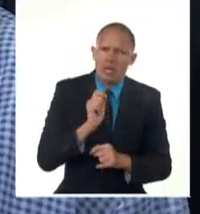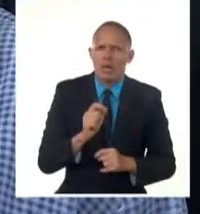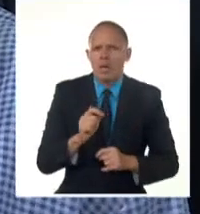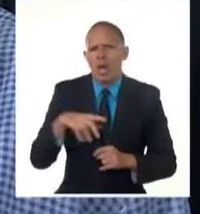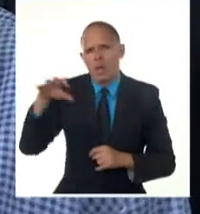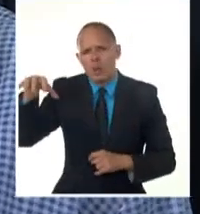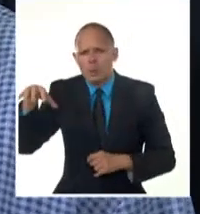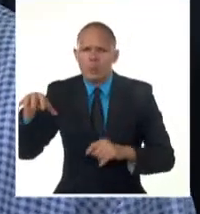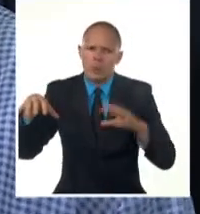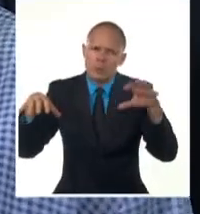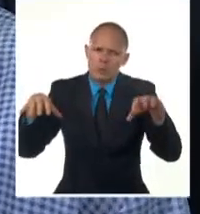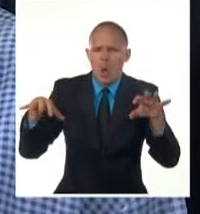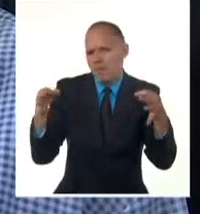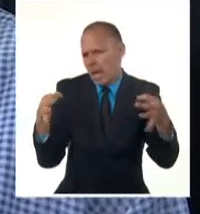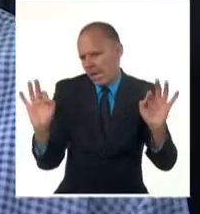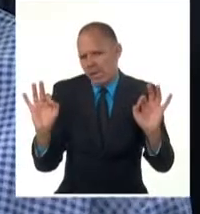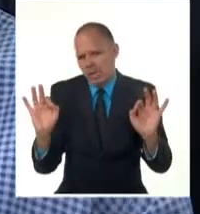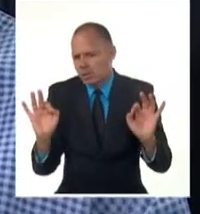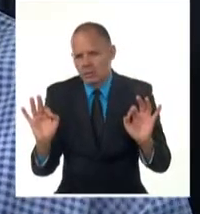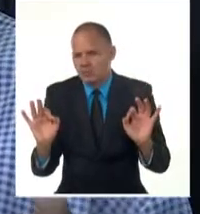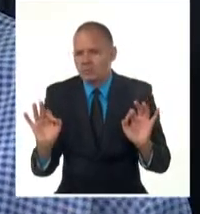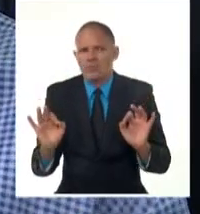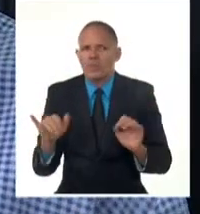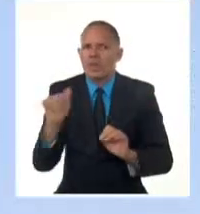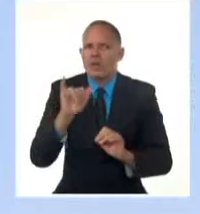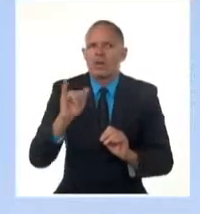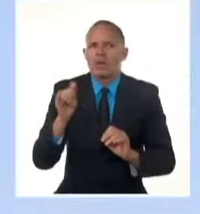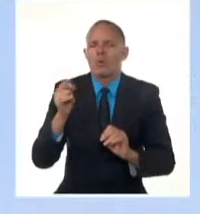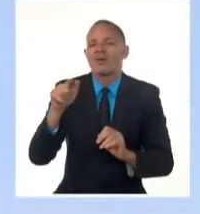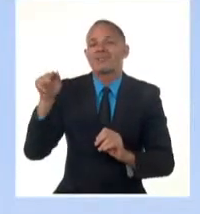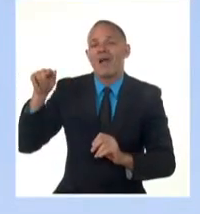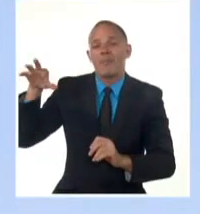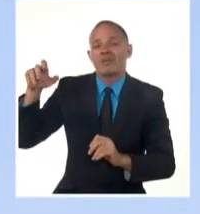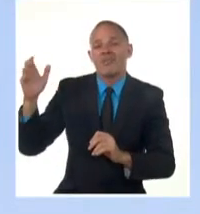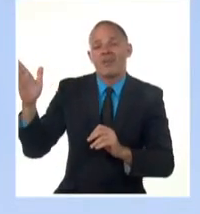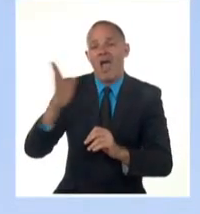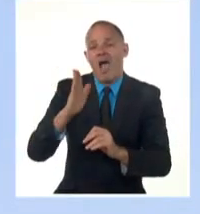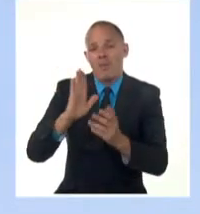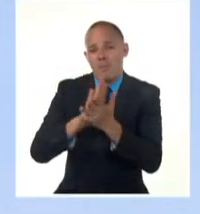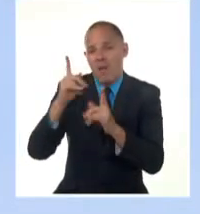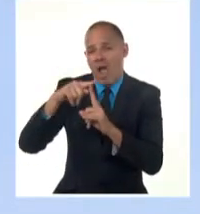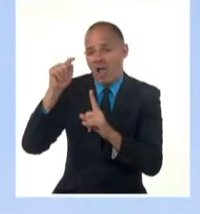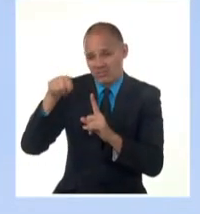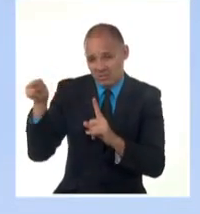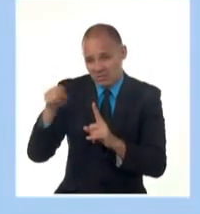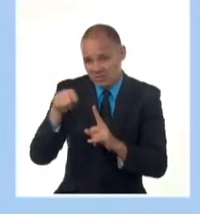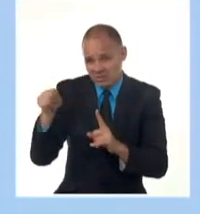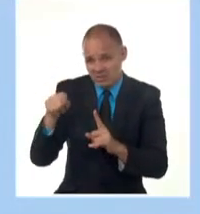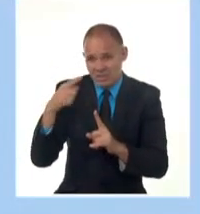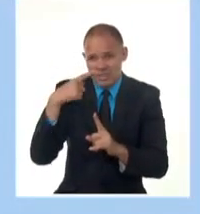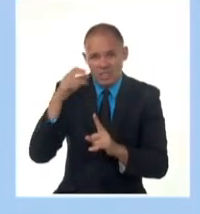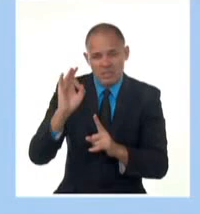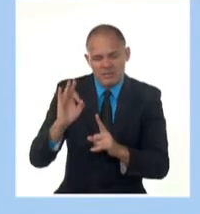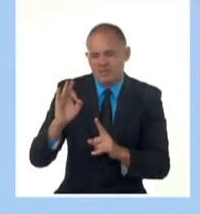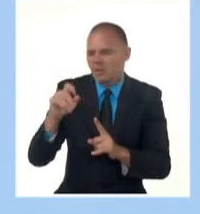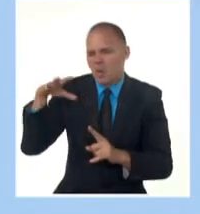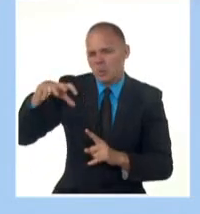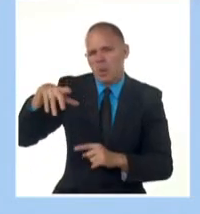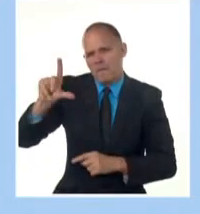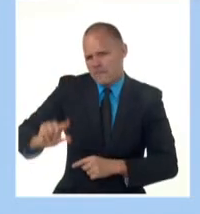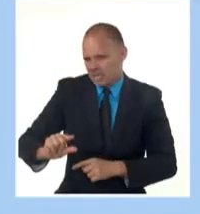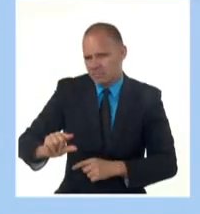estado cercana a lo normal, todavía en la región occidental, desde Pinar del Río hasta Matanzas, los acumulados están siendo bajos